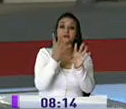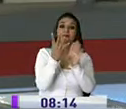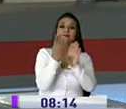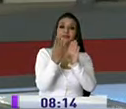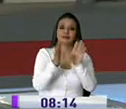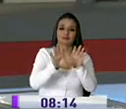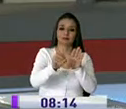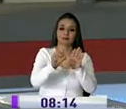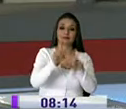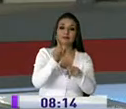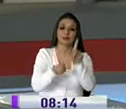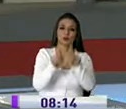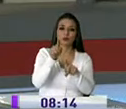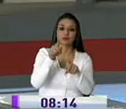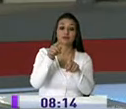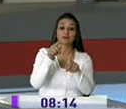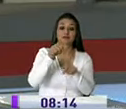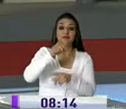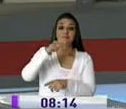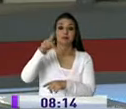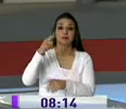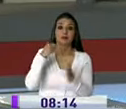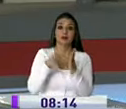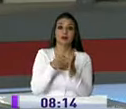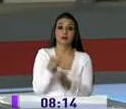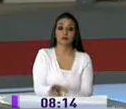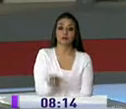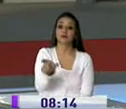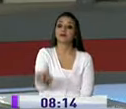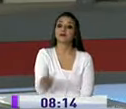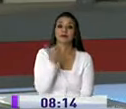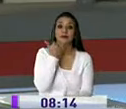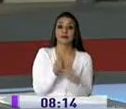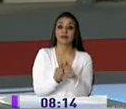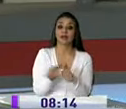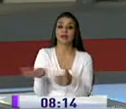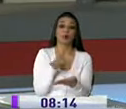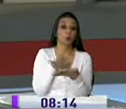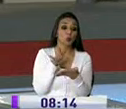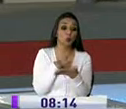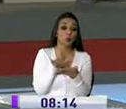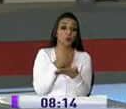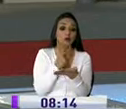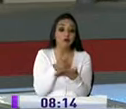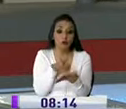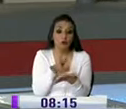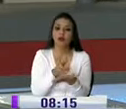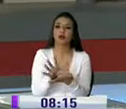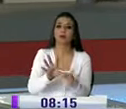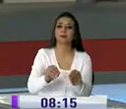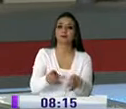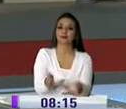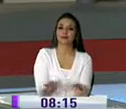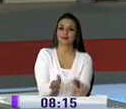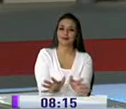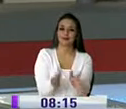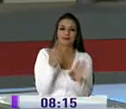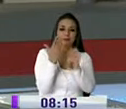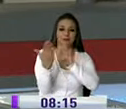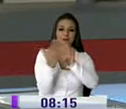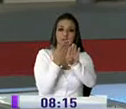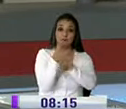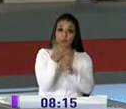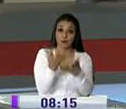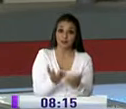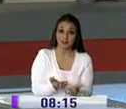aplicaciones. Hay algunos y algunitas que ni bien uno deja el teléfono, toc, toc, toc, rapidito a ver qué había, no hay cómo. Así que si usted quiere tenerlo,